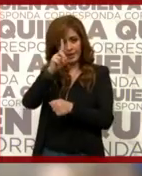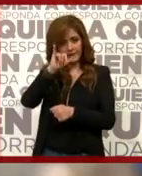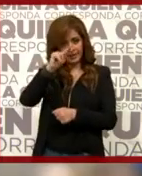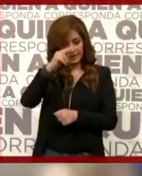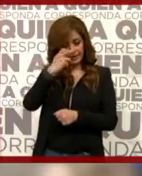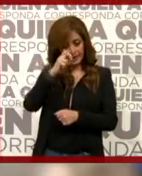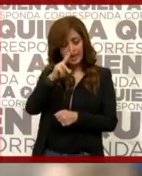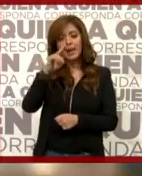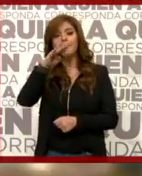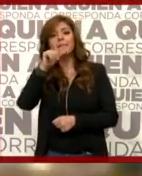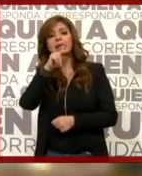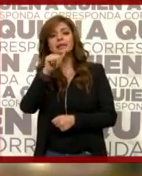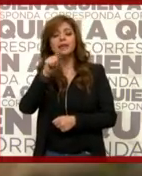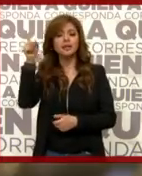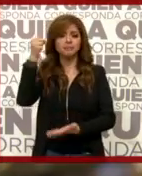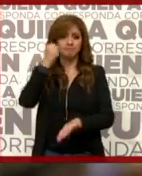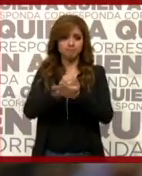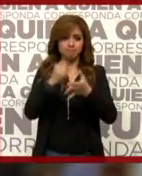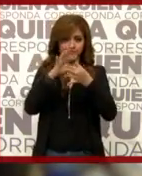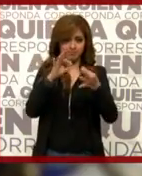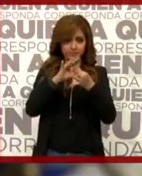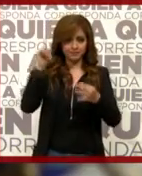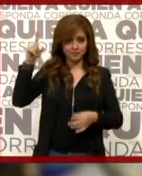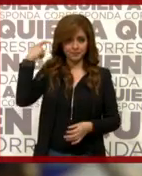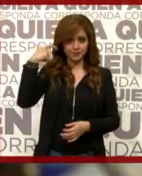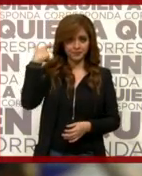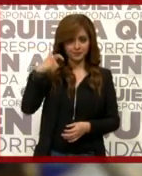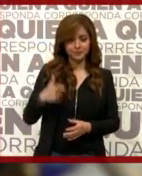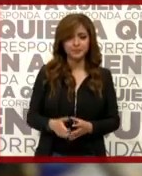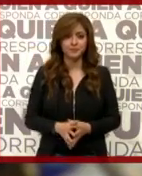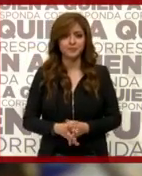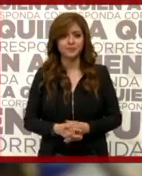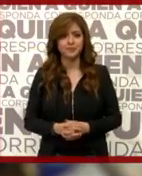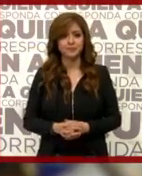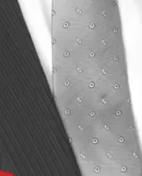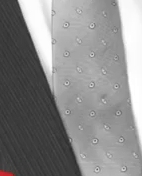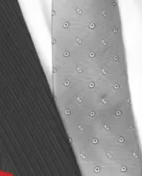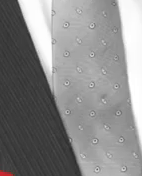marisa pedraza a quien corresponda querétaro